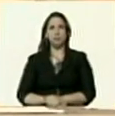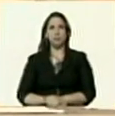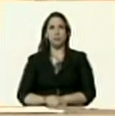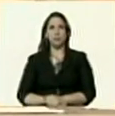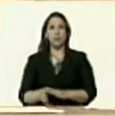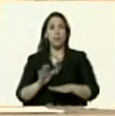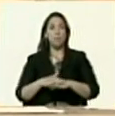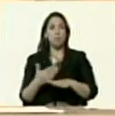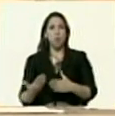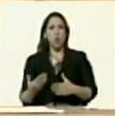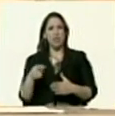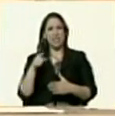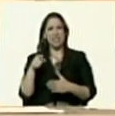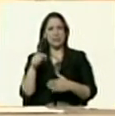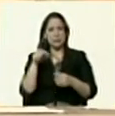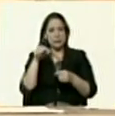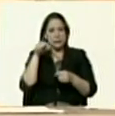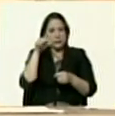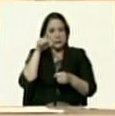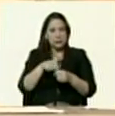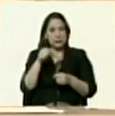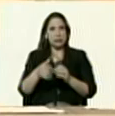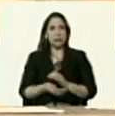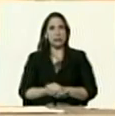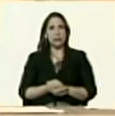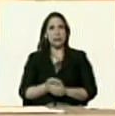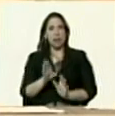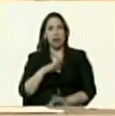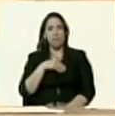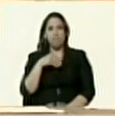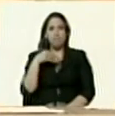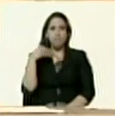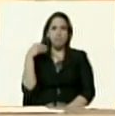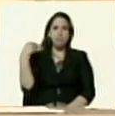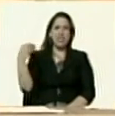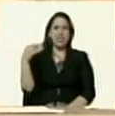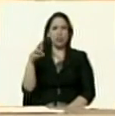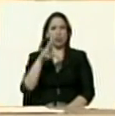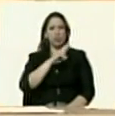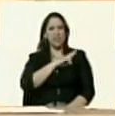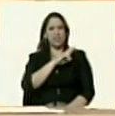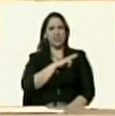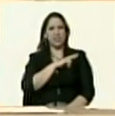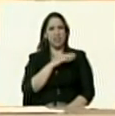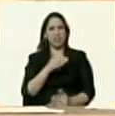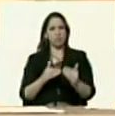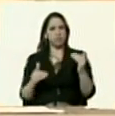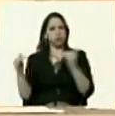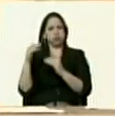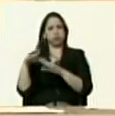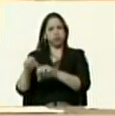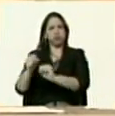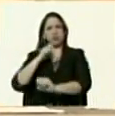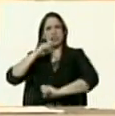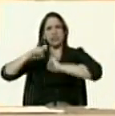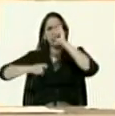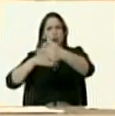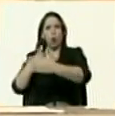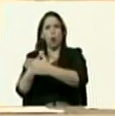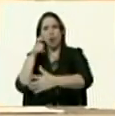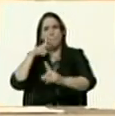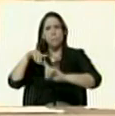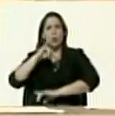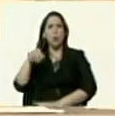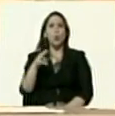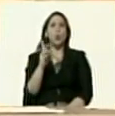porque anidó un espíritu racista, supremacista, de odio contra el pueblo judío,